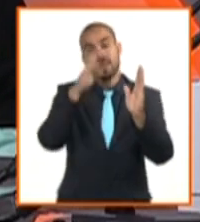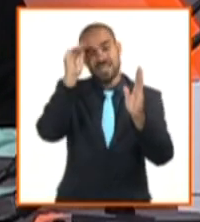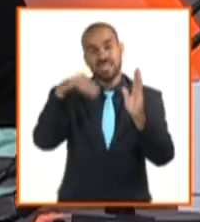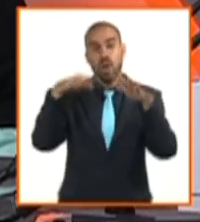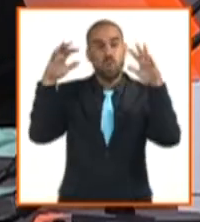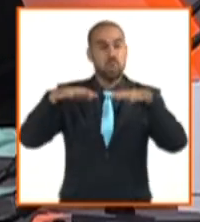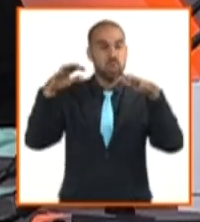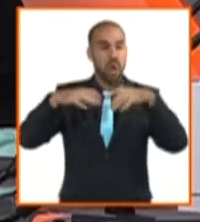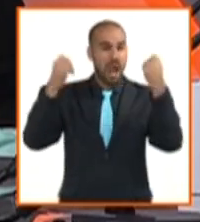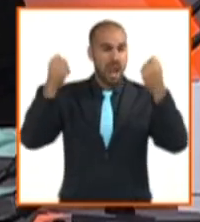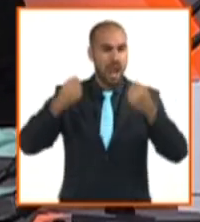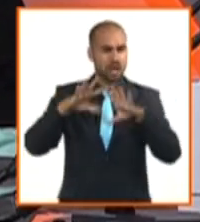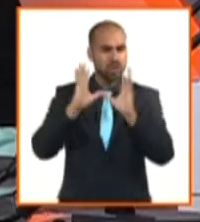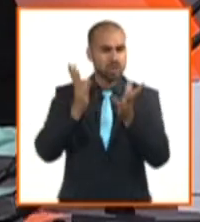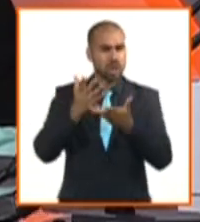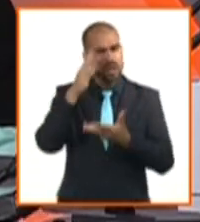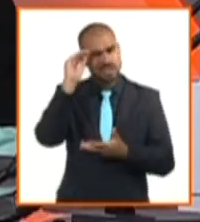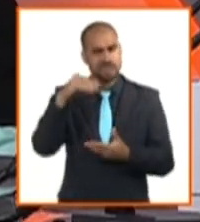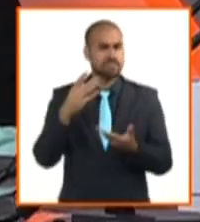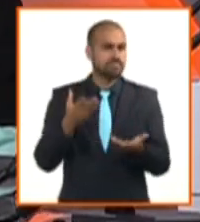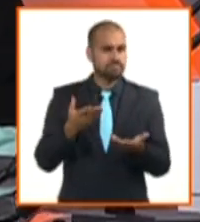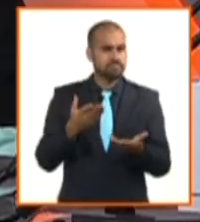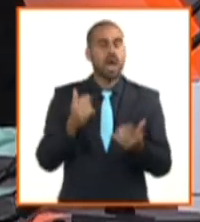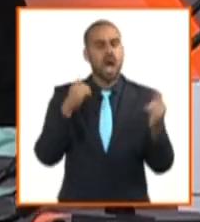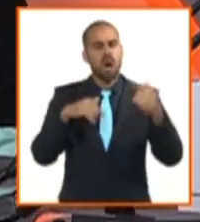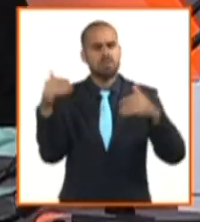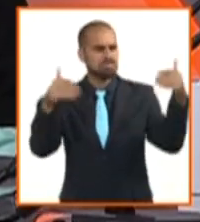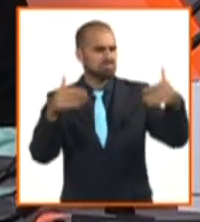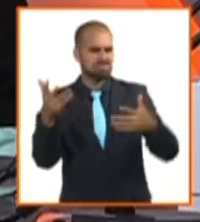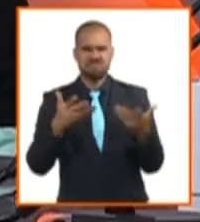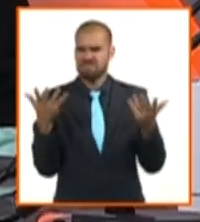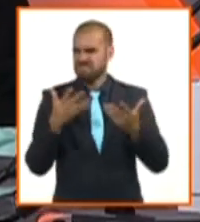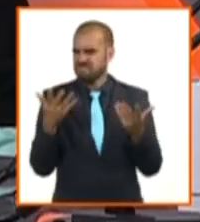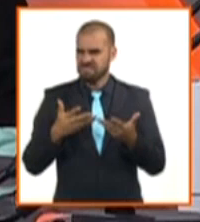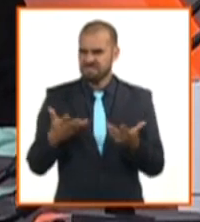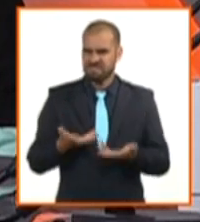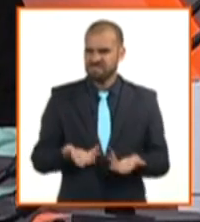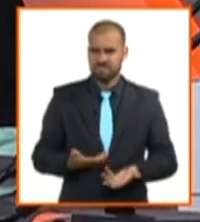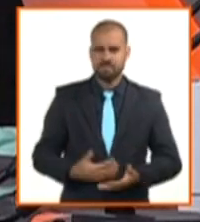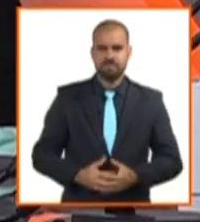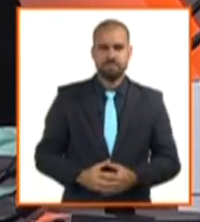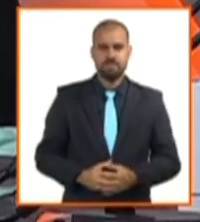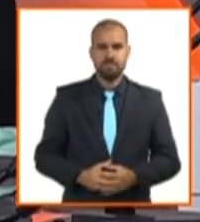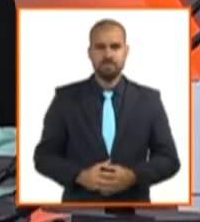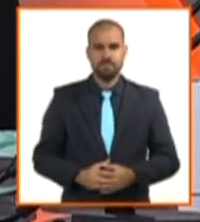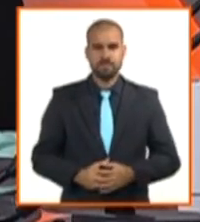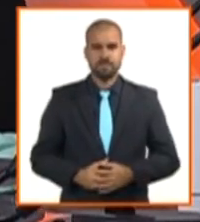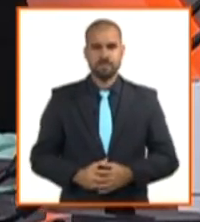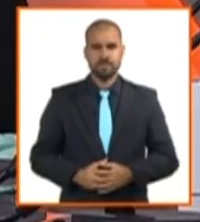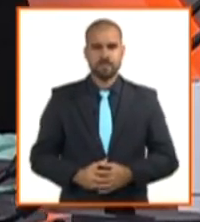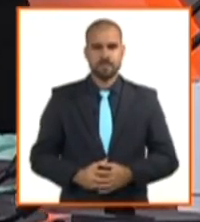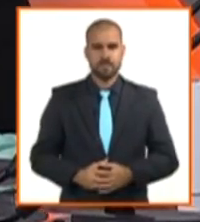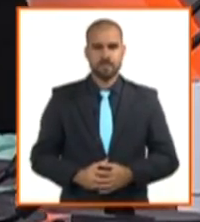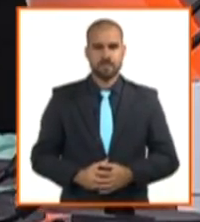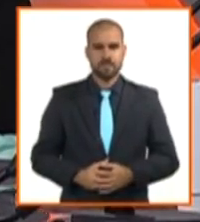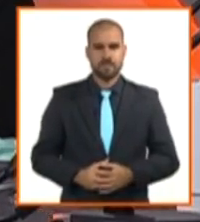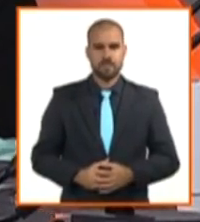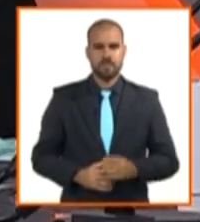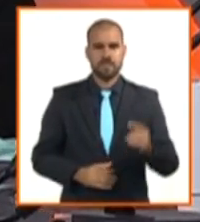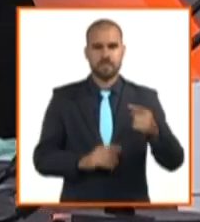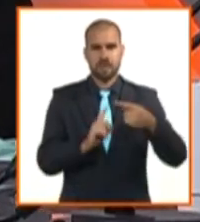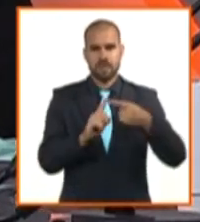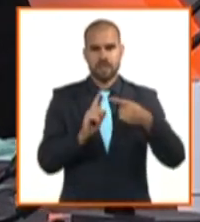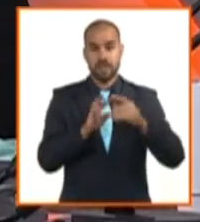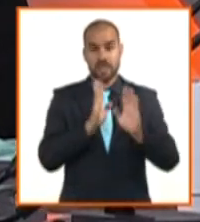lluvias y para ello pues tenemos el placer de que nos estén acompañando en este en este estudio lo hemos movilizado